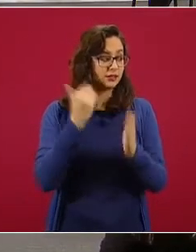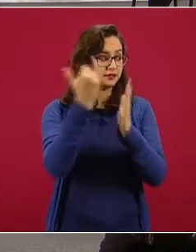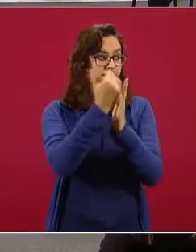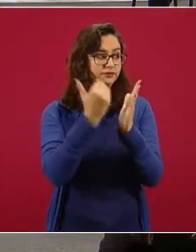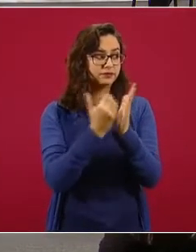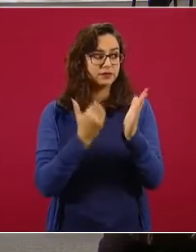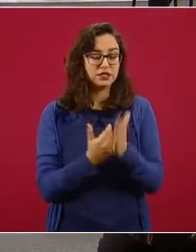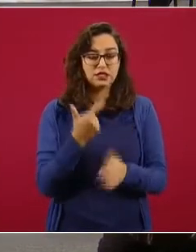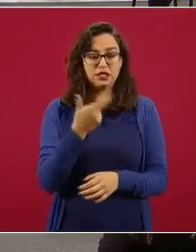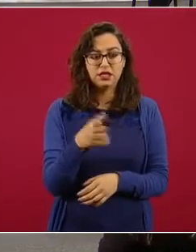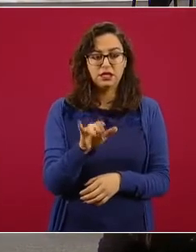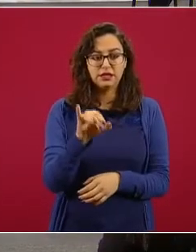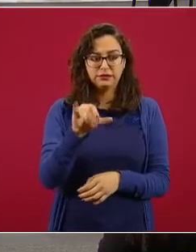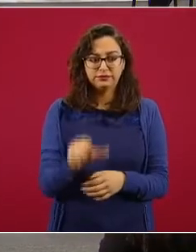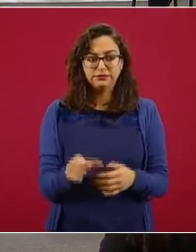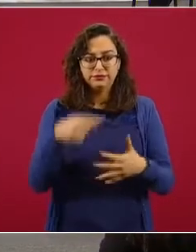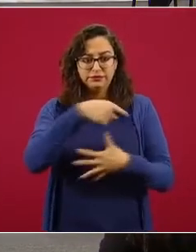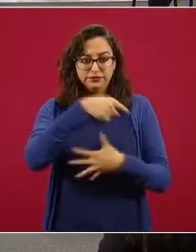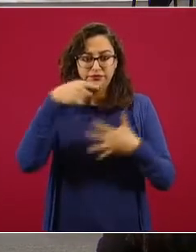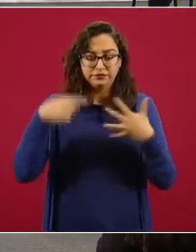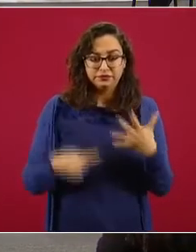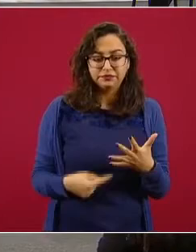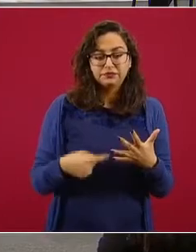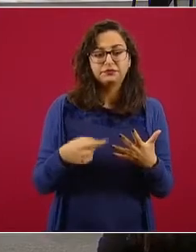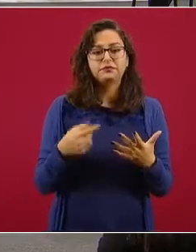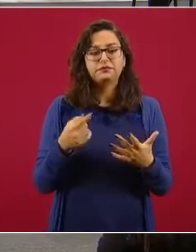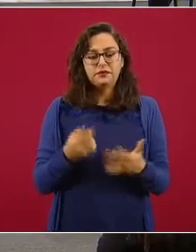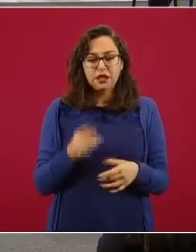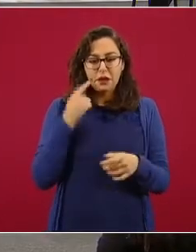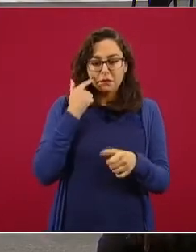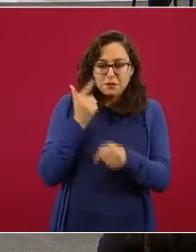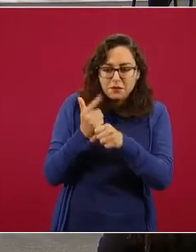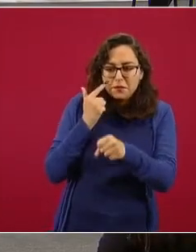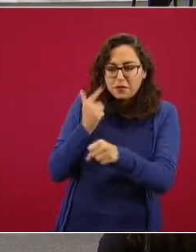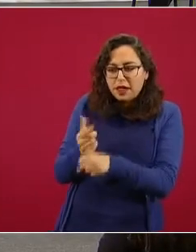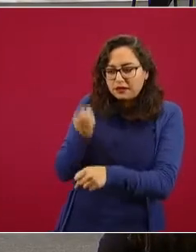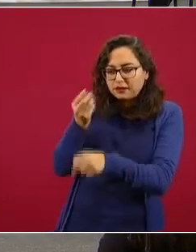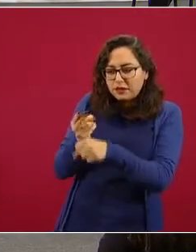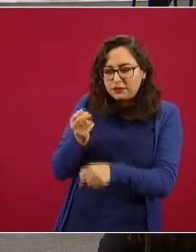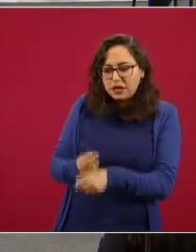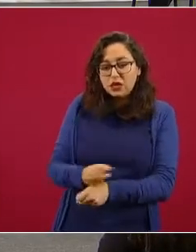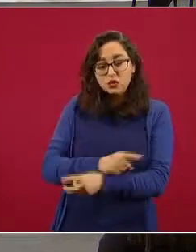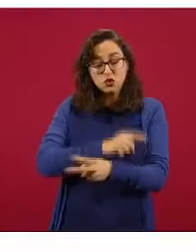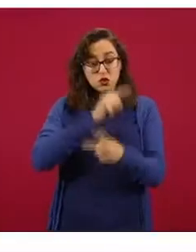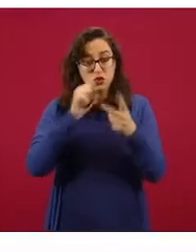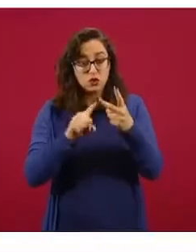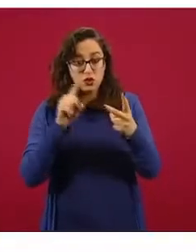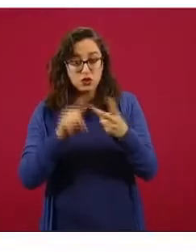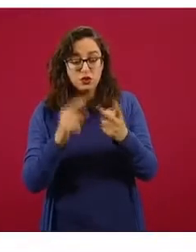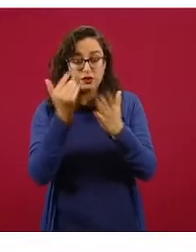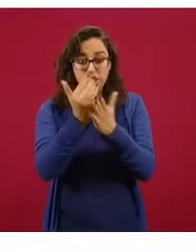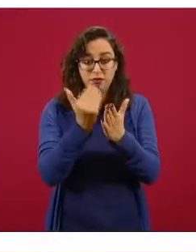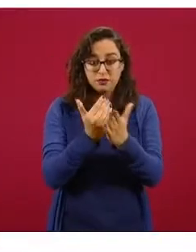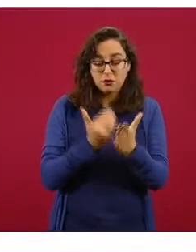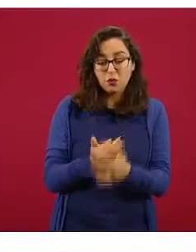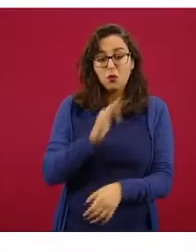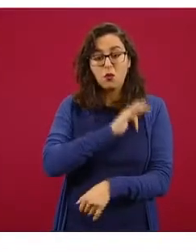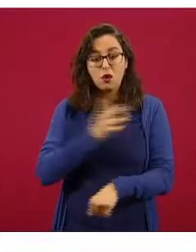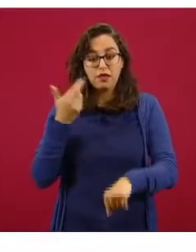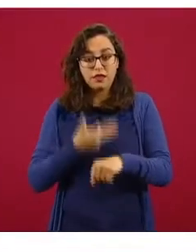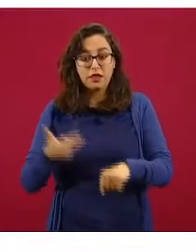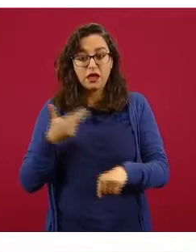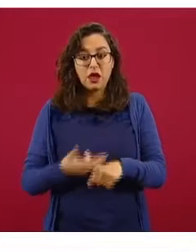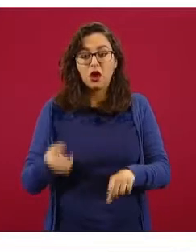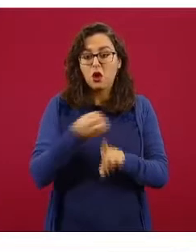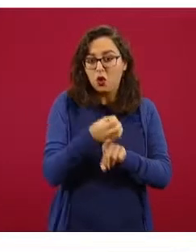permite detectar oportunamente, y en la segunda guía lo que se establecen son los criterios técnicos para la reorganización